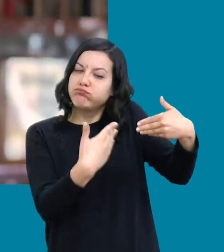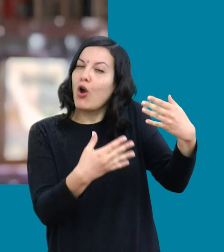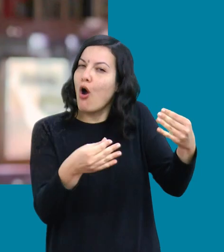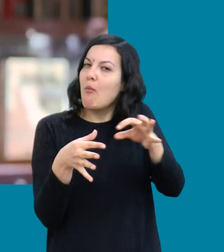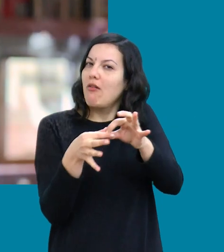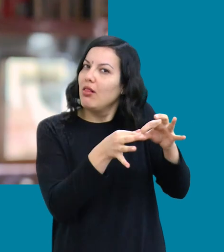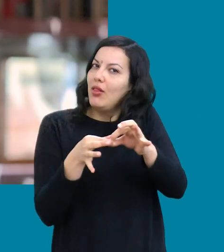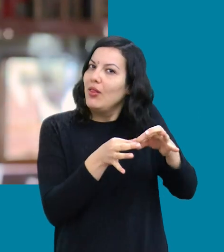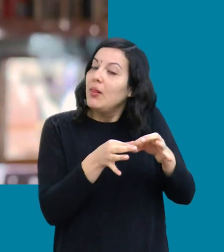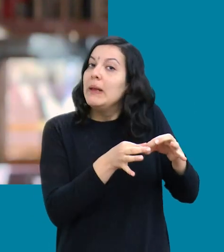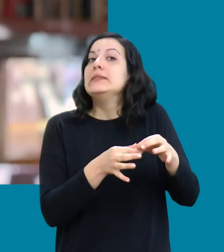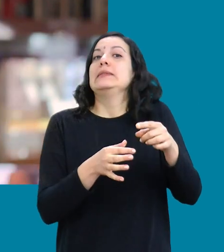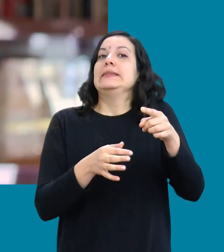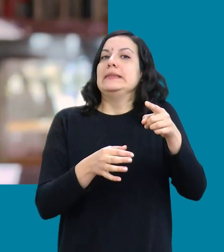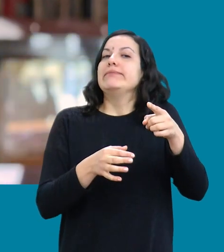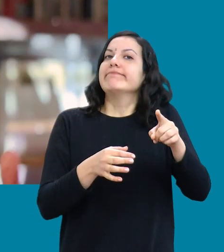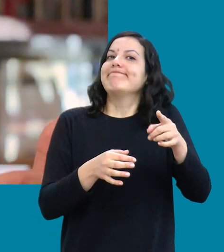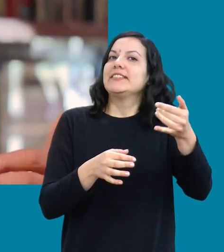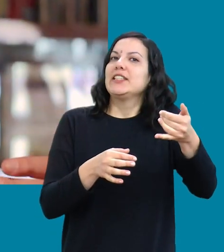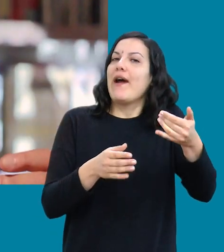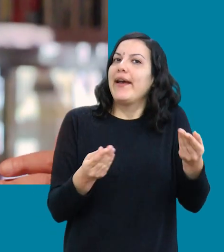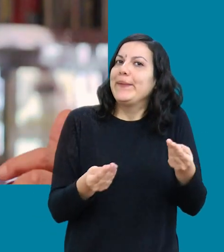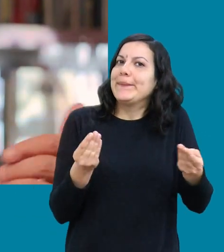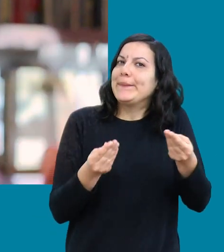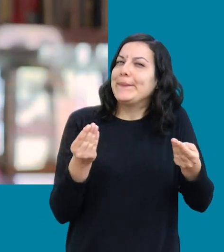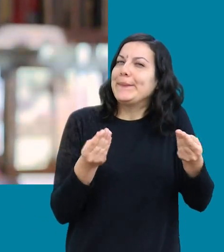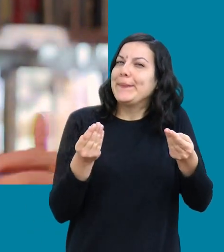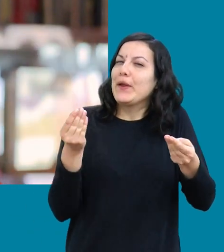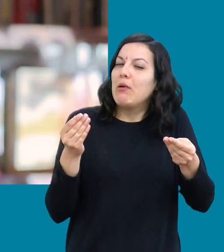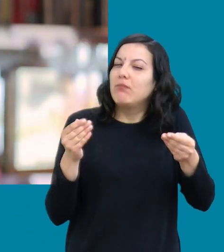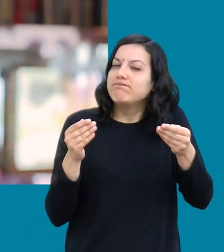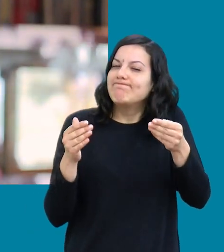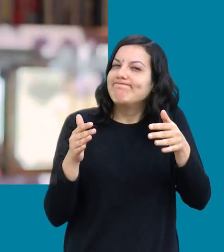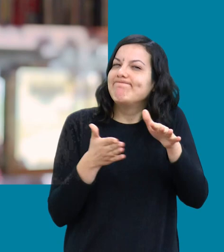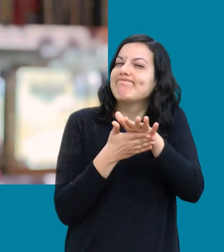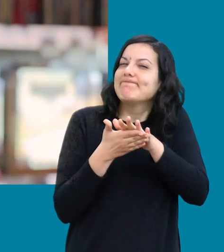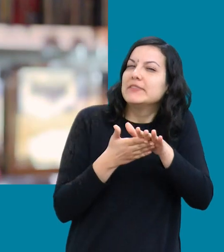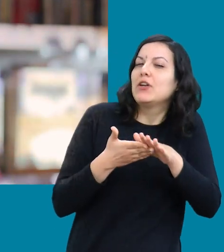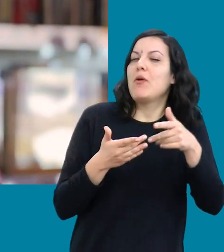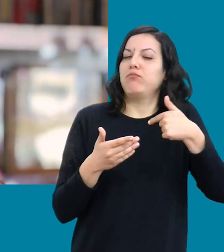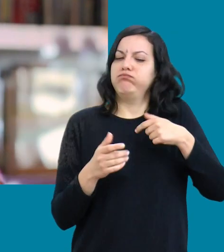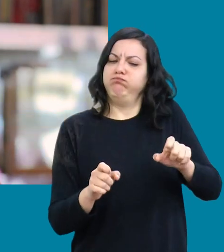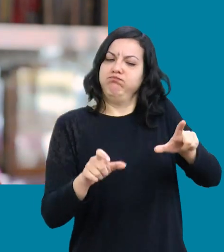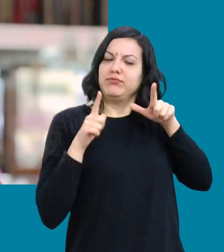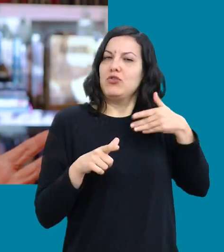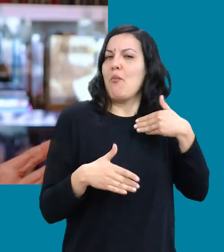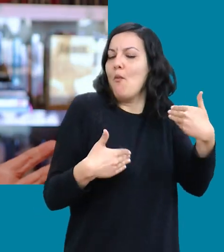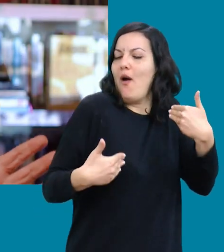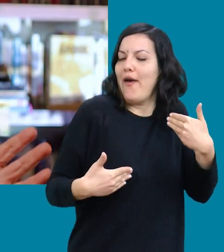embargo, en muchos casos se traduce el clima meritocrático que introduce este gobierno. Es un